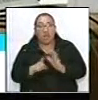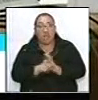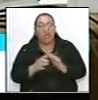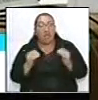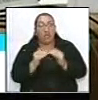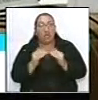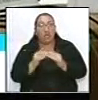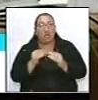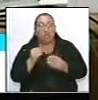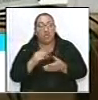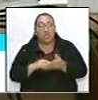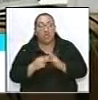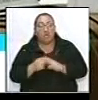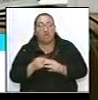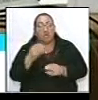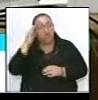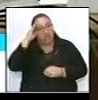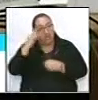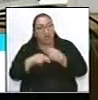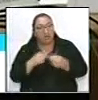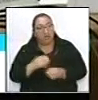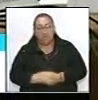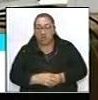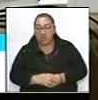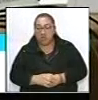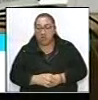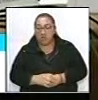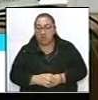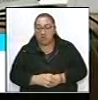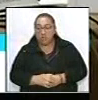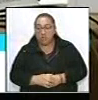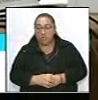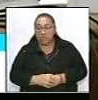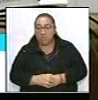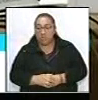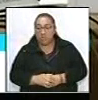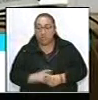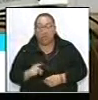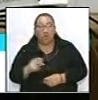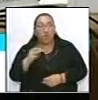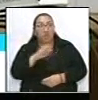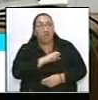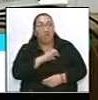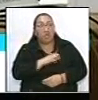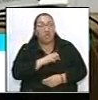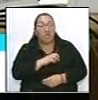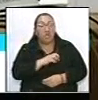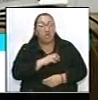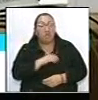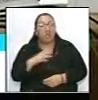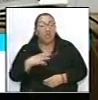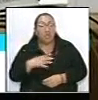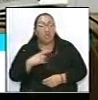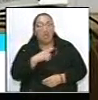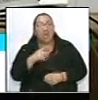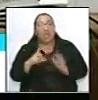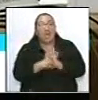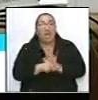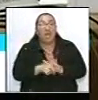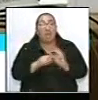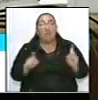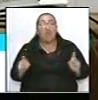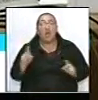par como son la de la Policía Nacional o los vigilantes particulares. Ellos tienen leyes y los serenos no lo